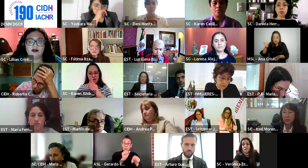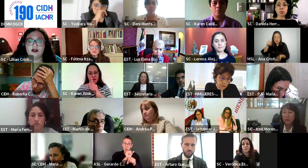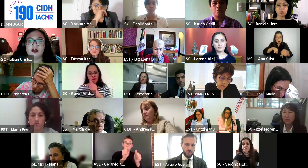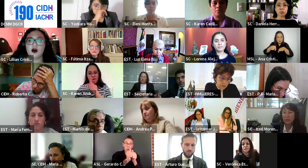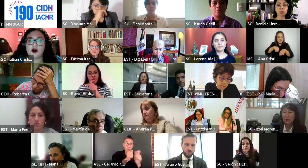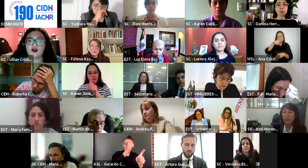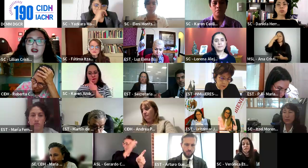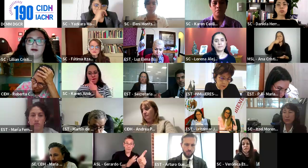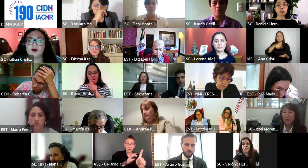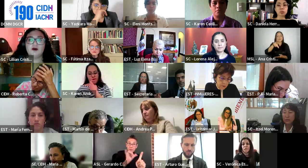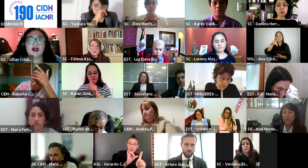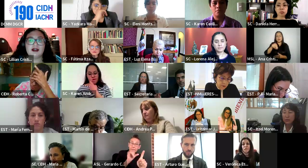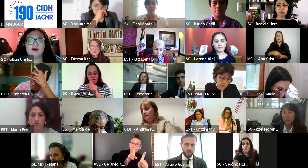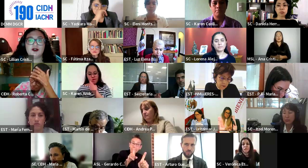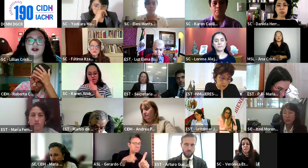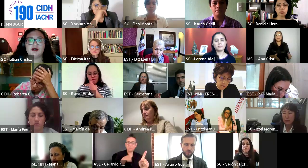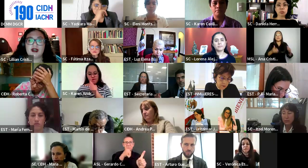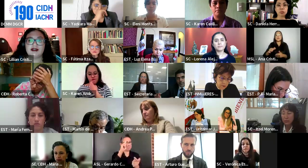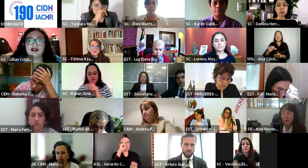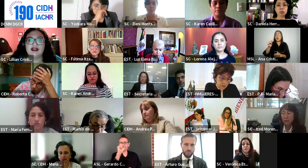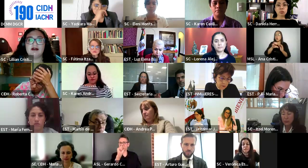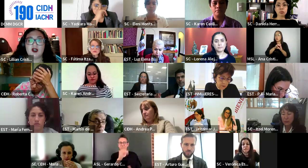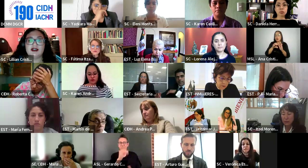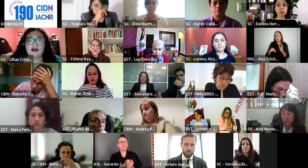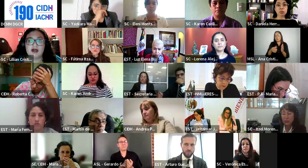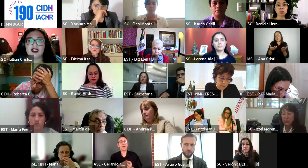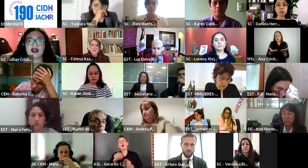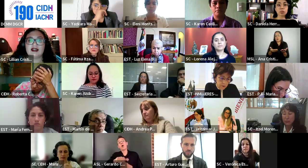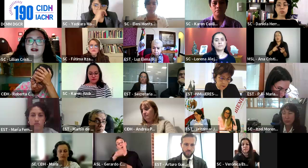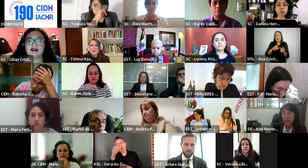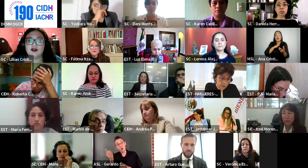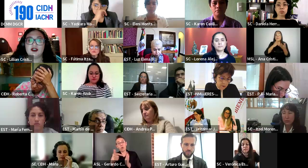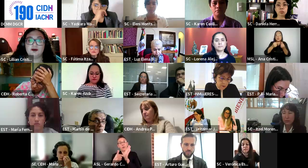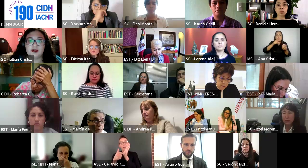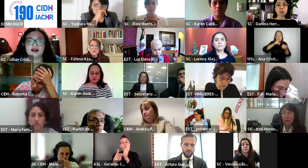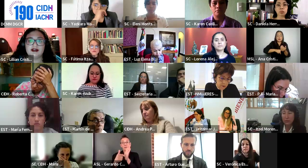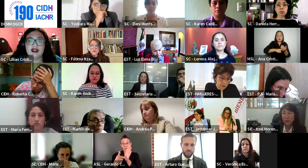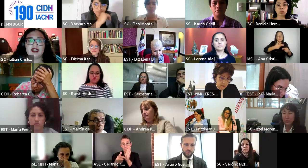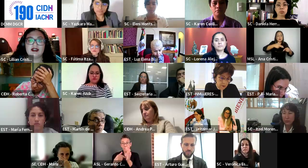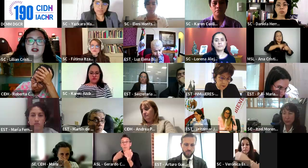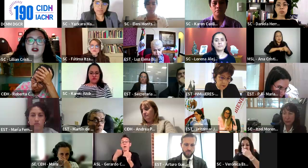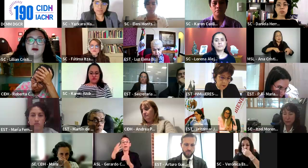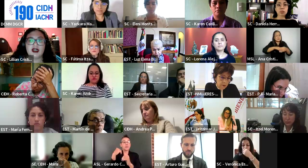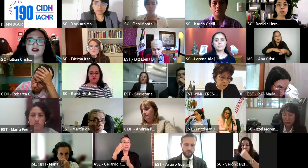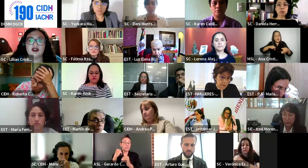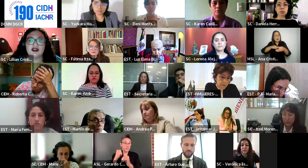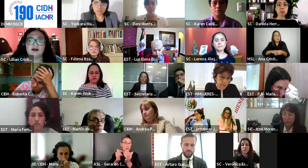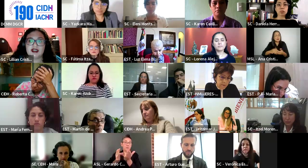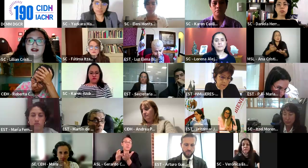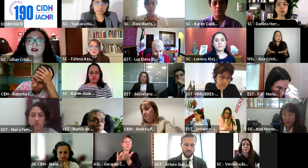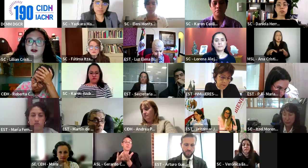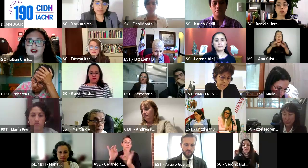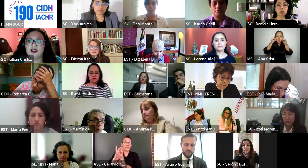que no. Otro ejemplo, como el de muchos más, de violencia médica a las que estamos expuestas, es el caso de mujeres